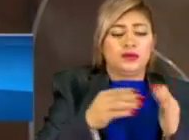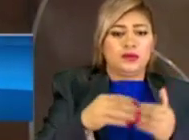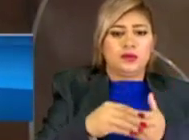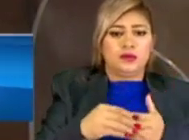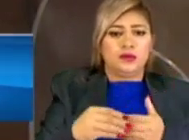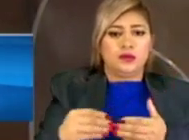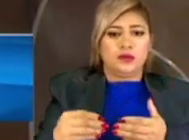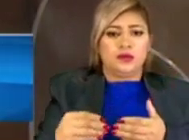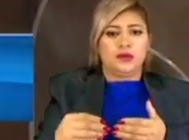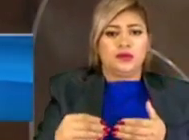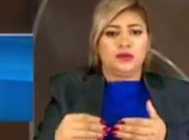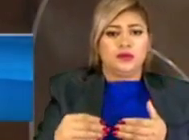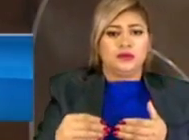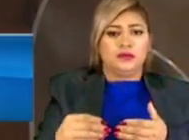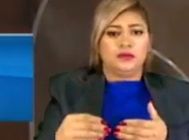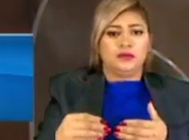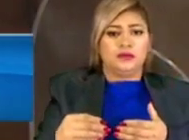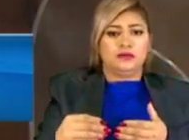obra local.